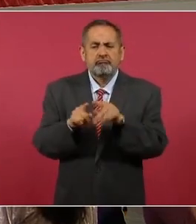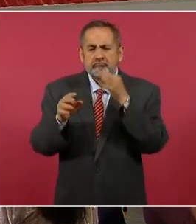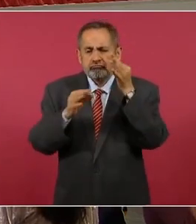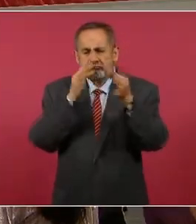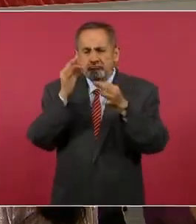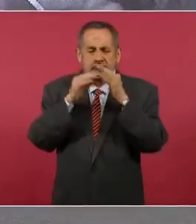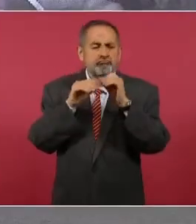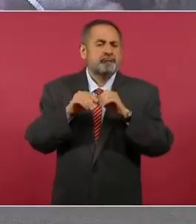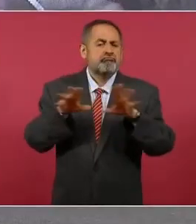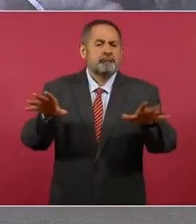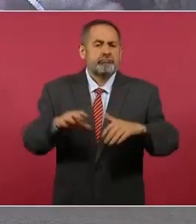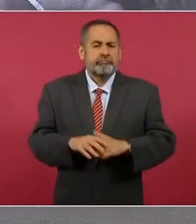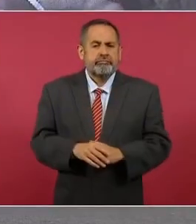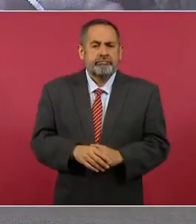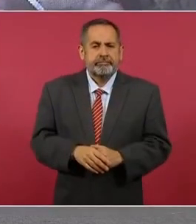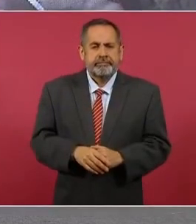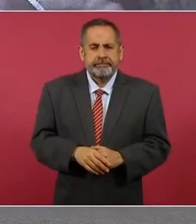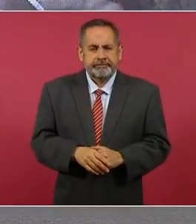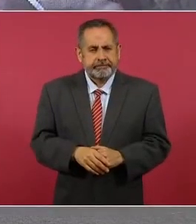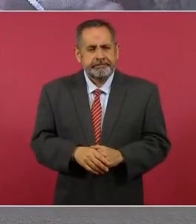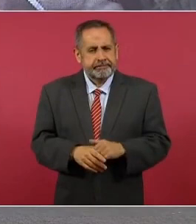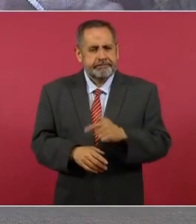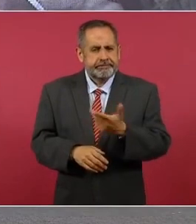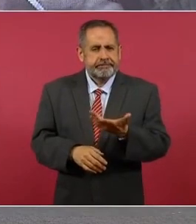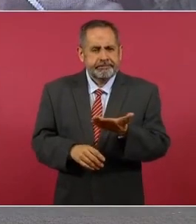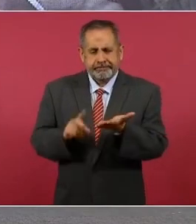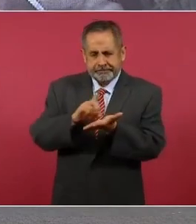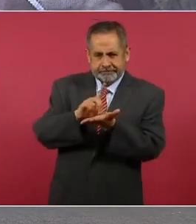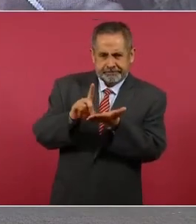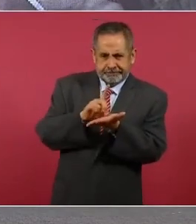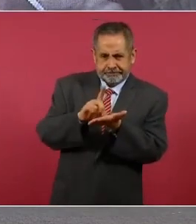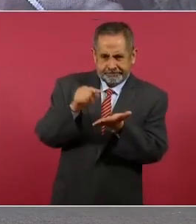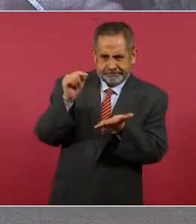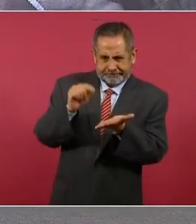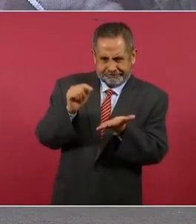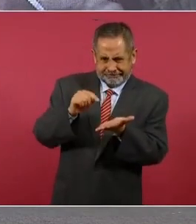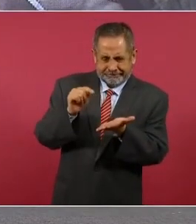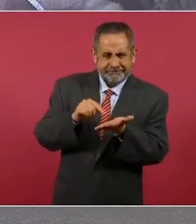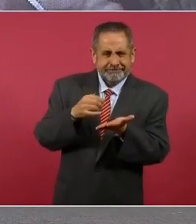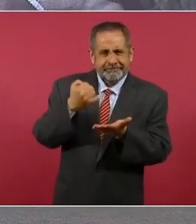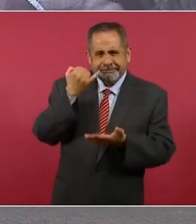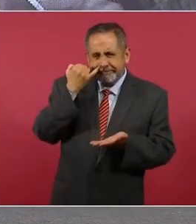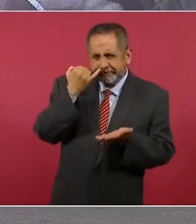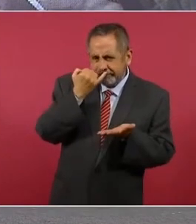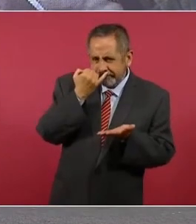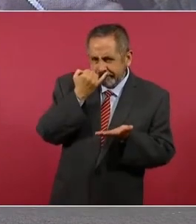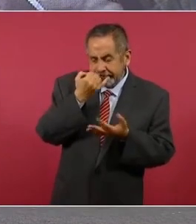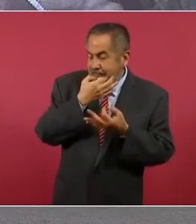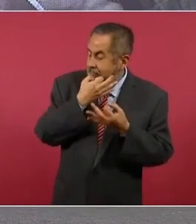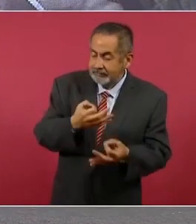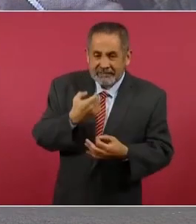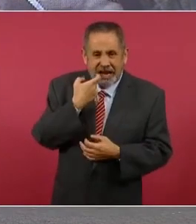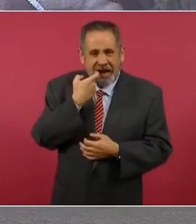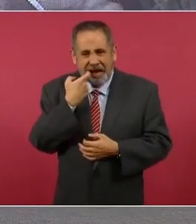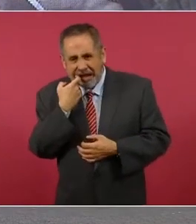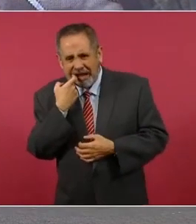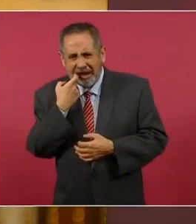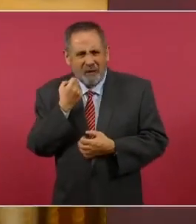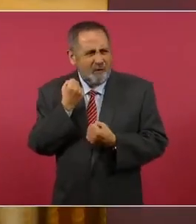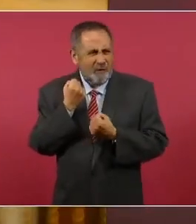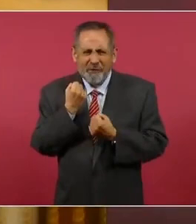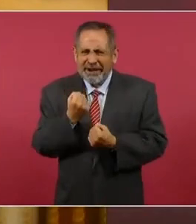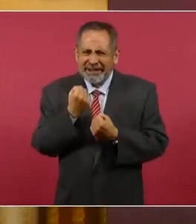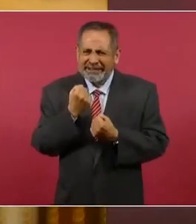divulgación. La cocaína podemos identificarla como una sustancia adictiva, muy adictiva, que